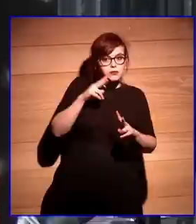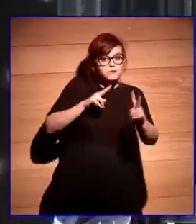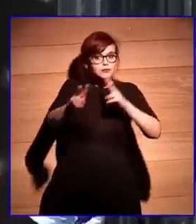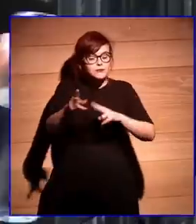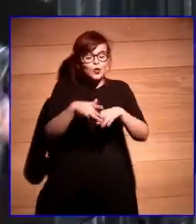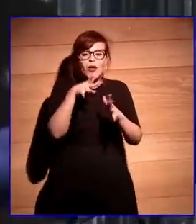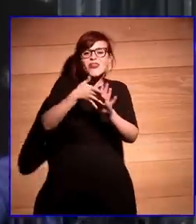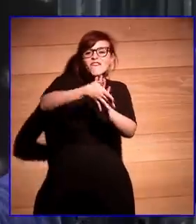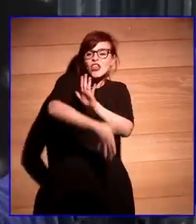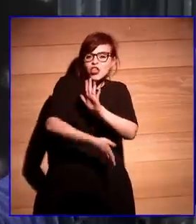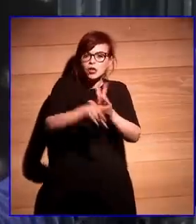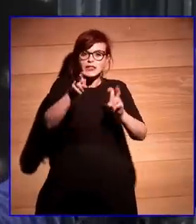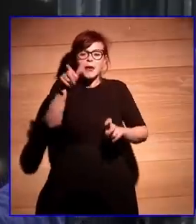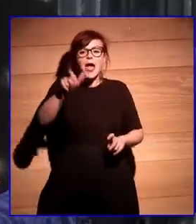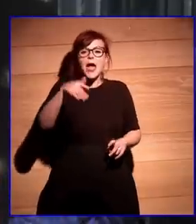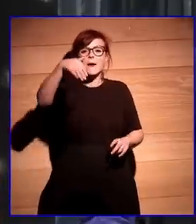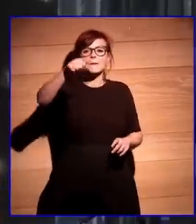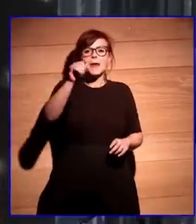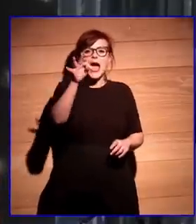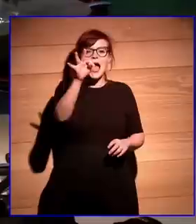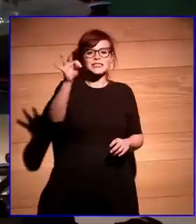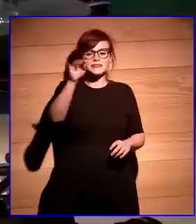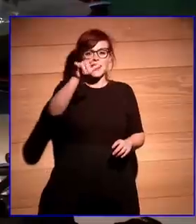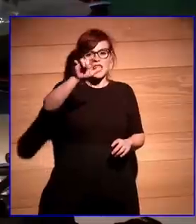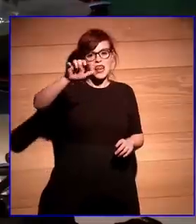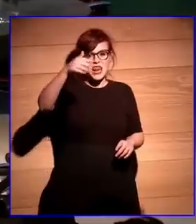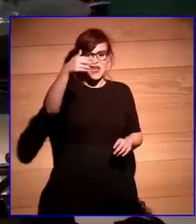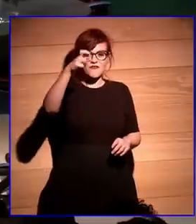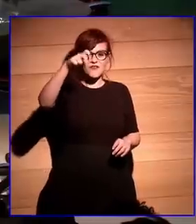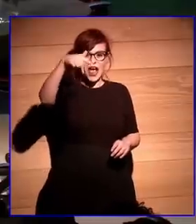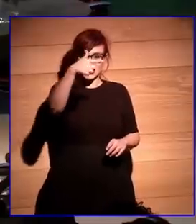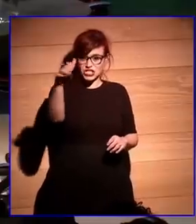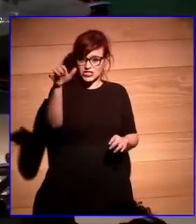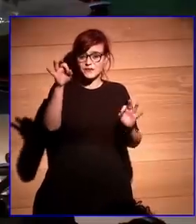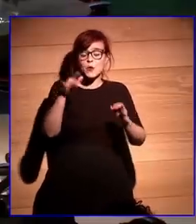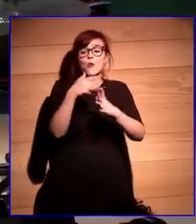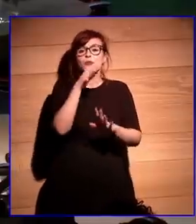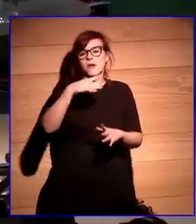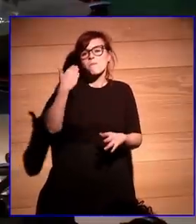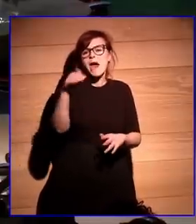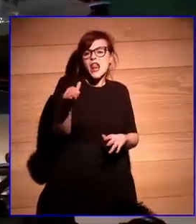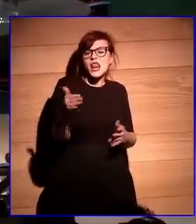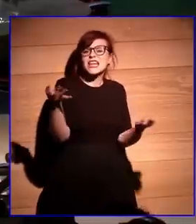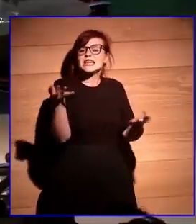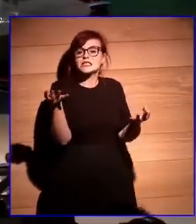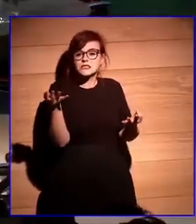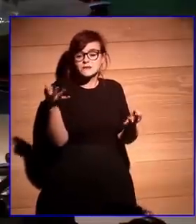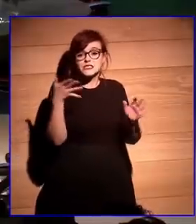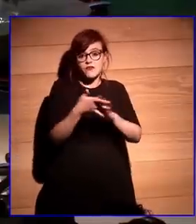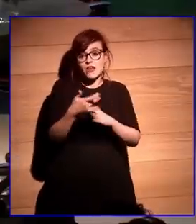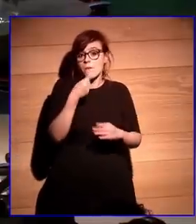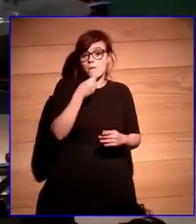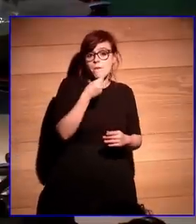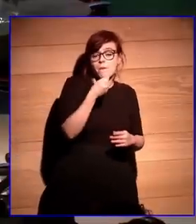intentar darte una definición relativamente ajustada. Pues mira, decía que el mal podía ser o bien la privación del